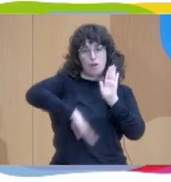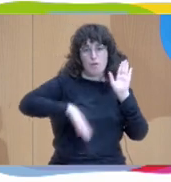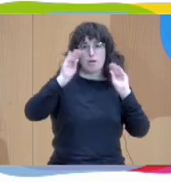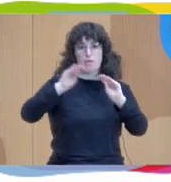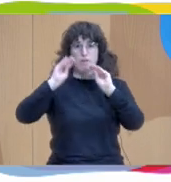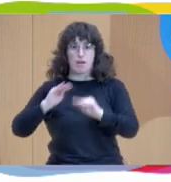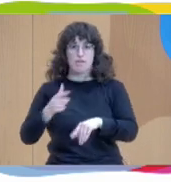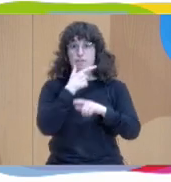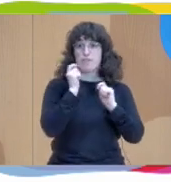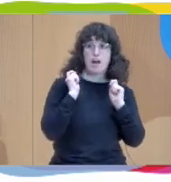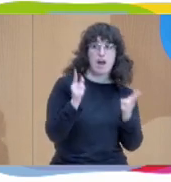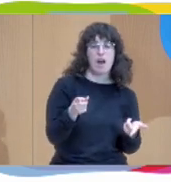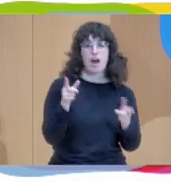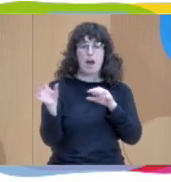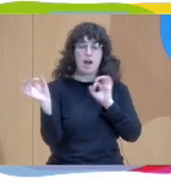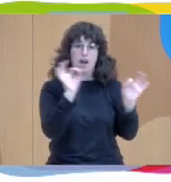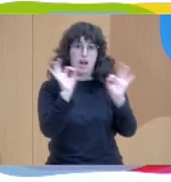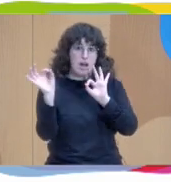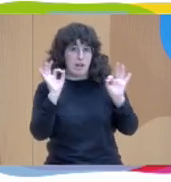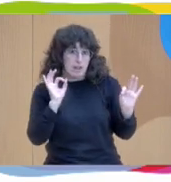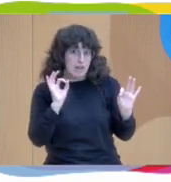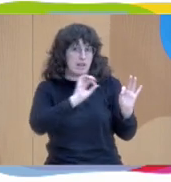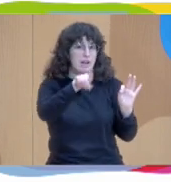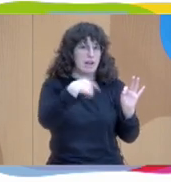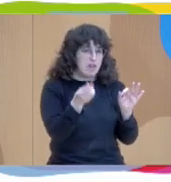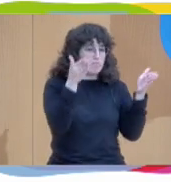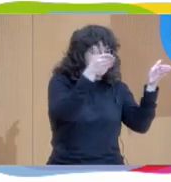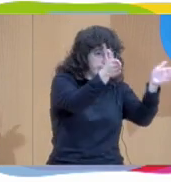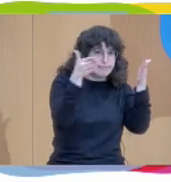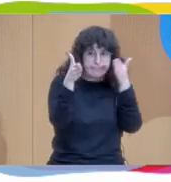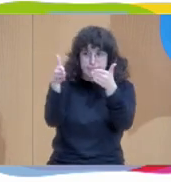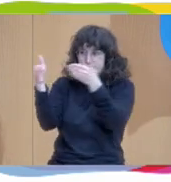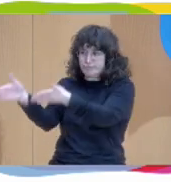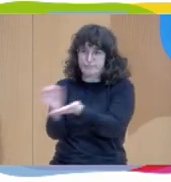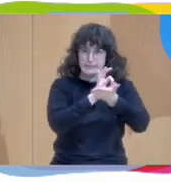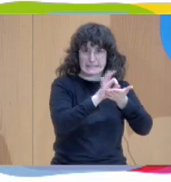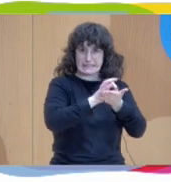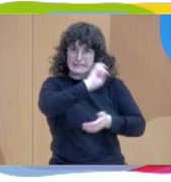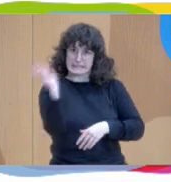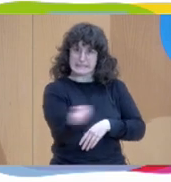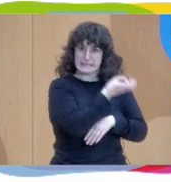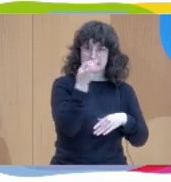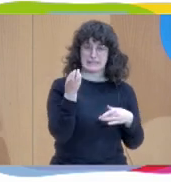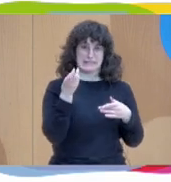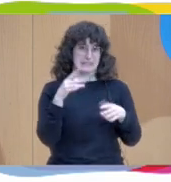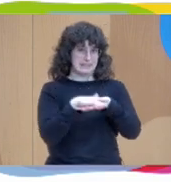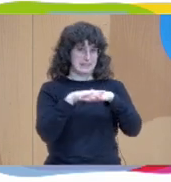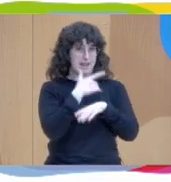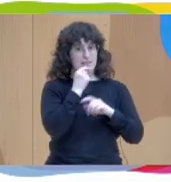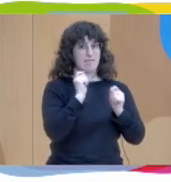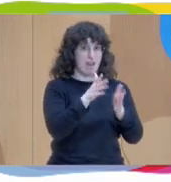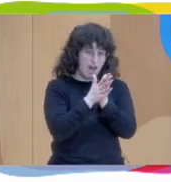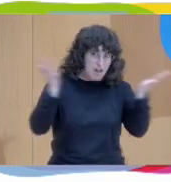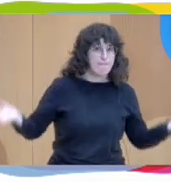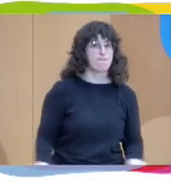para poder ofrecerlos a los distintos servicios impulsar las redes de ición y la coordinación de Bueno pues